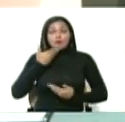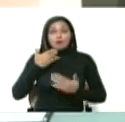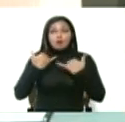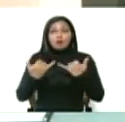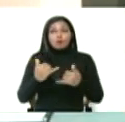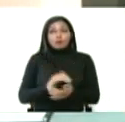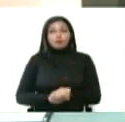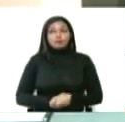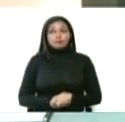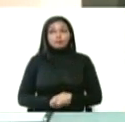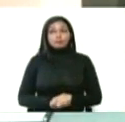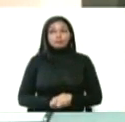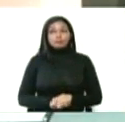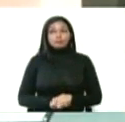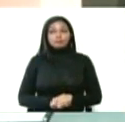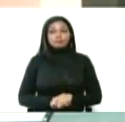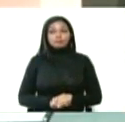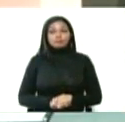Miren.